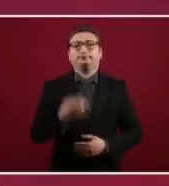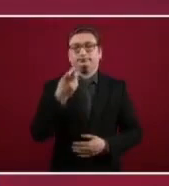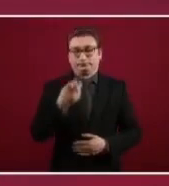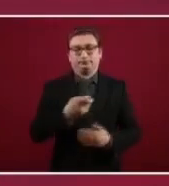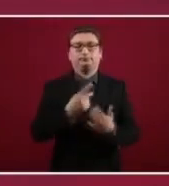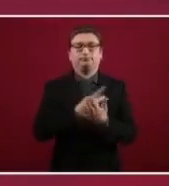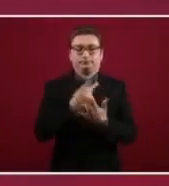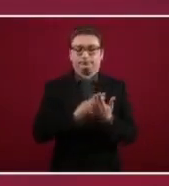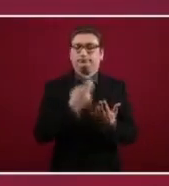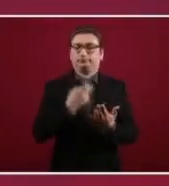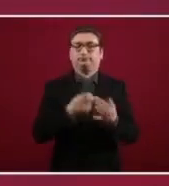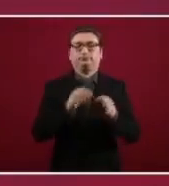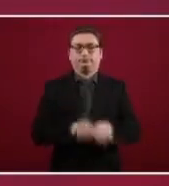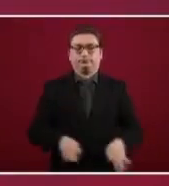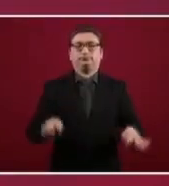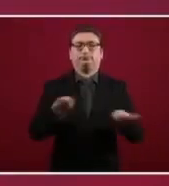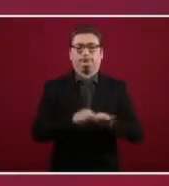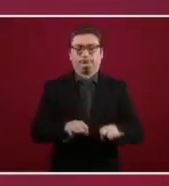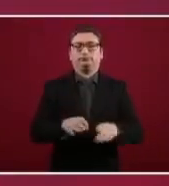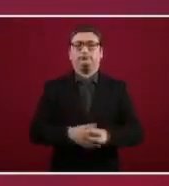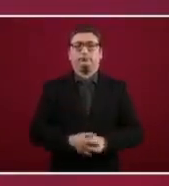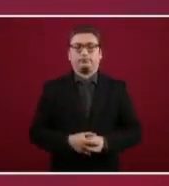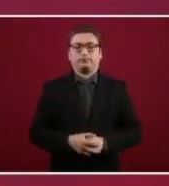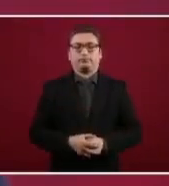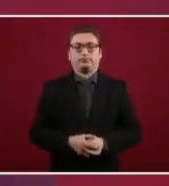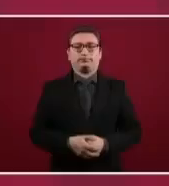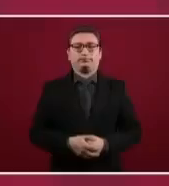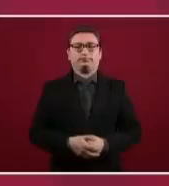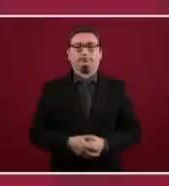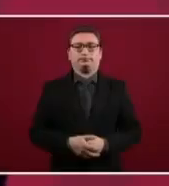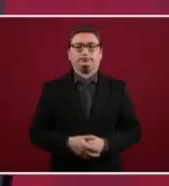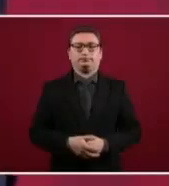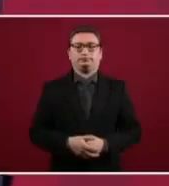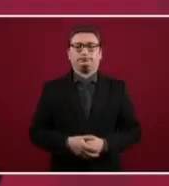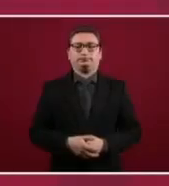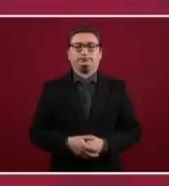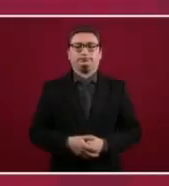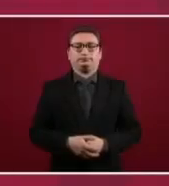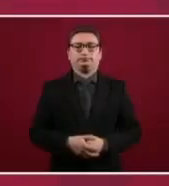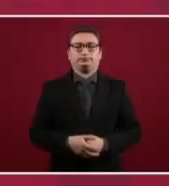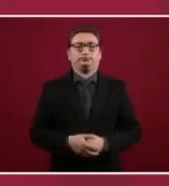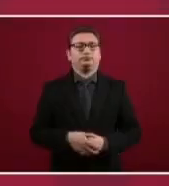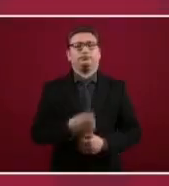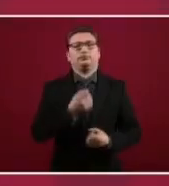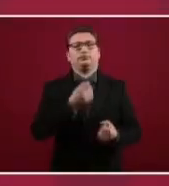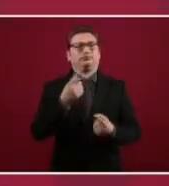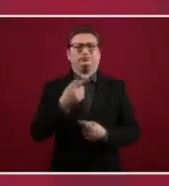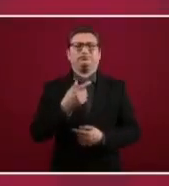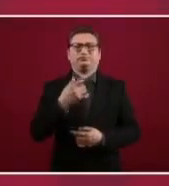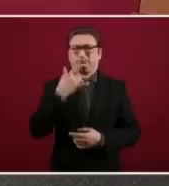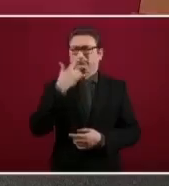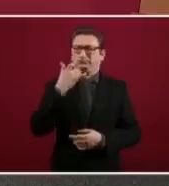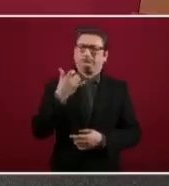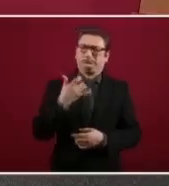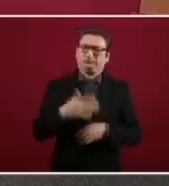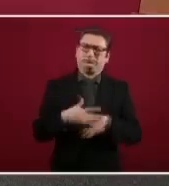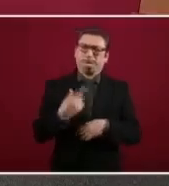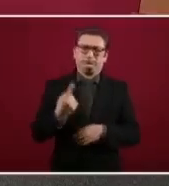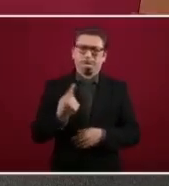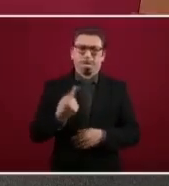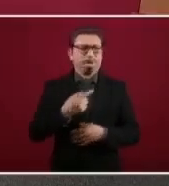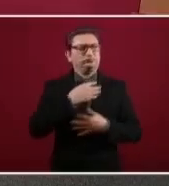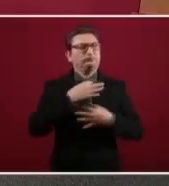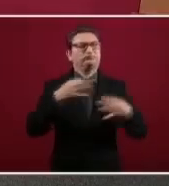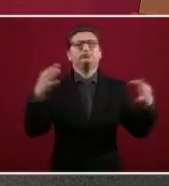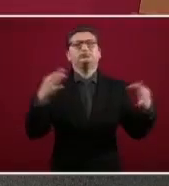importante se dirá porque se da a